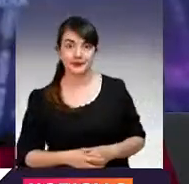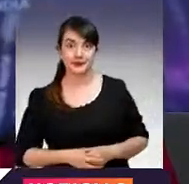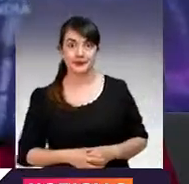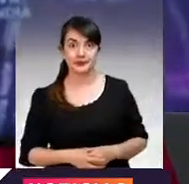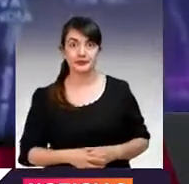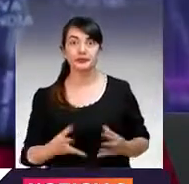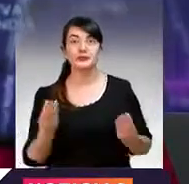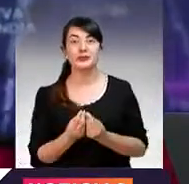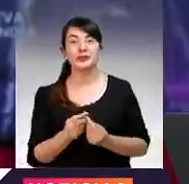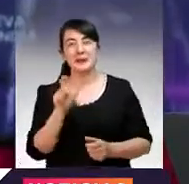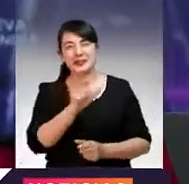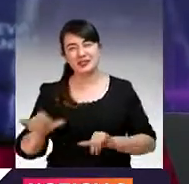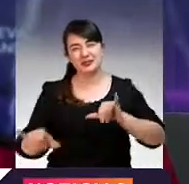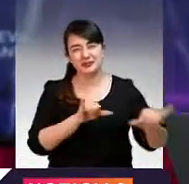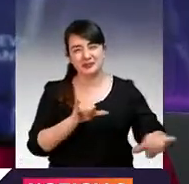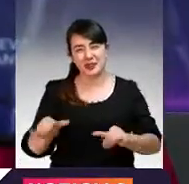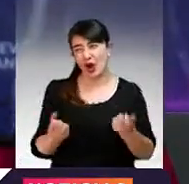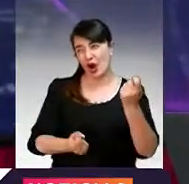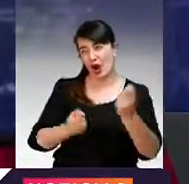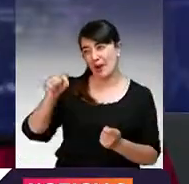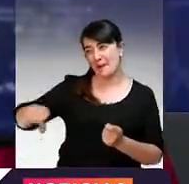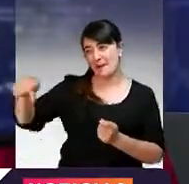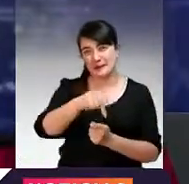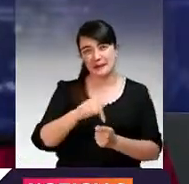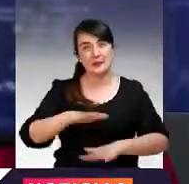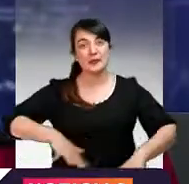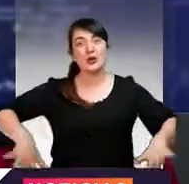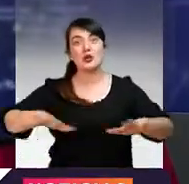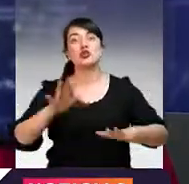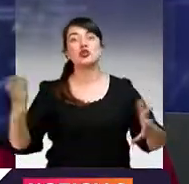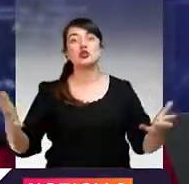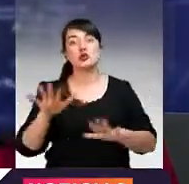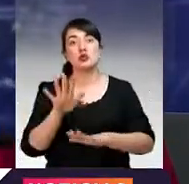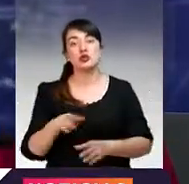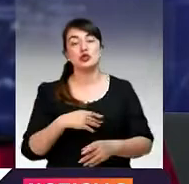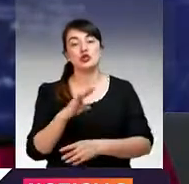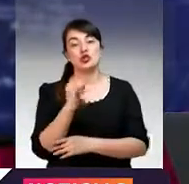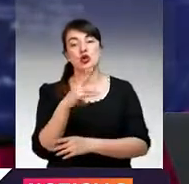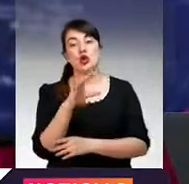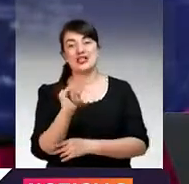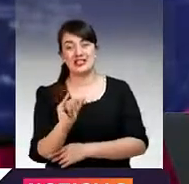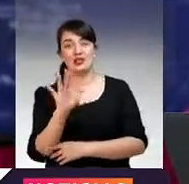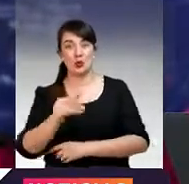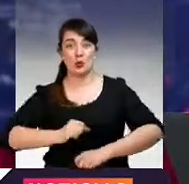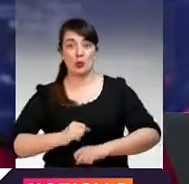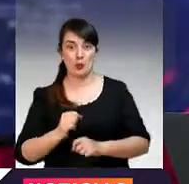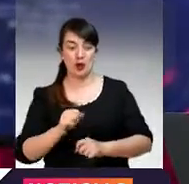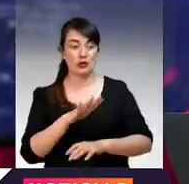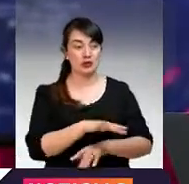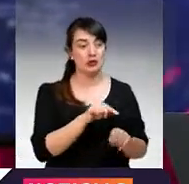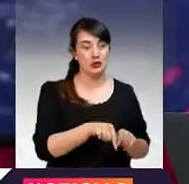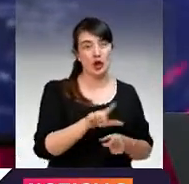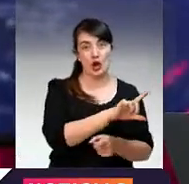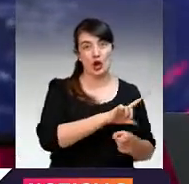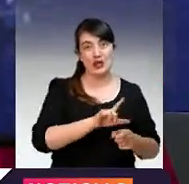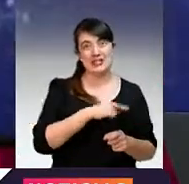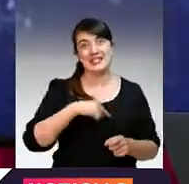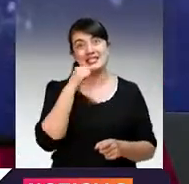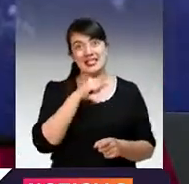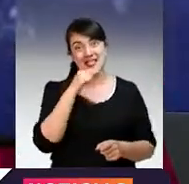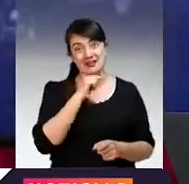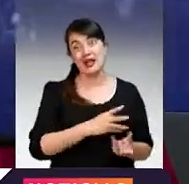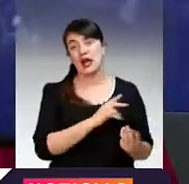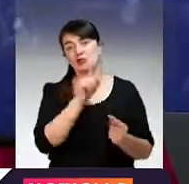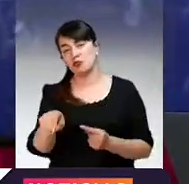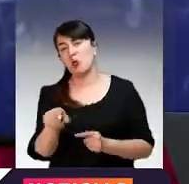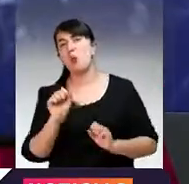Los biciusuarios y conductores que transitan por la vía que conecta al municipio de Choachí con Bogotá desde su salida por la localidad Santa Fe podrán